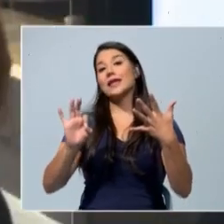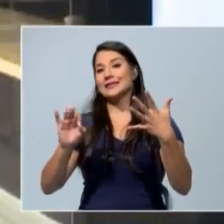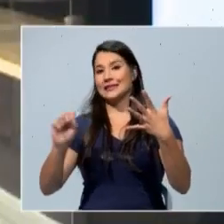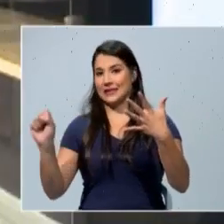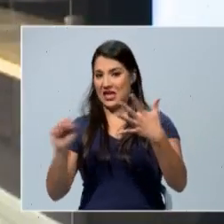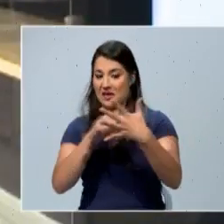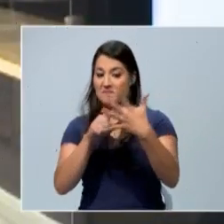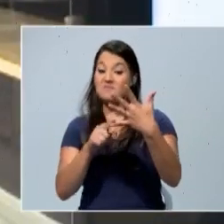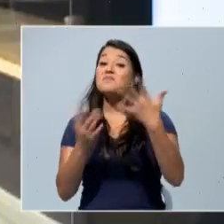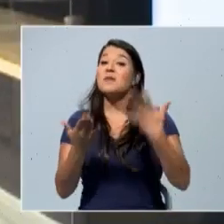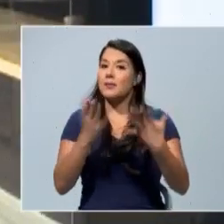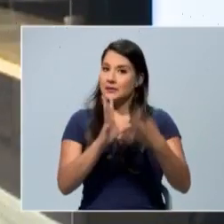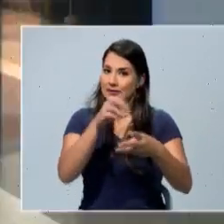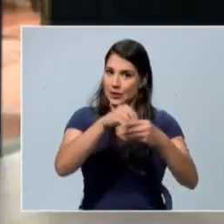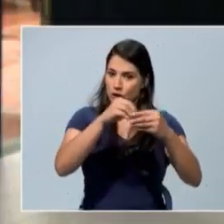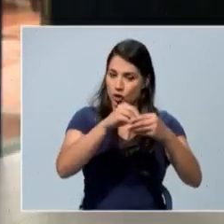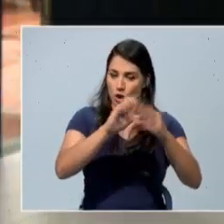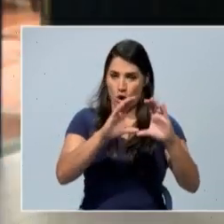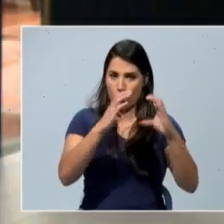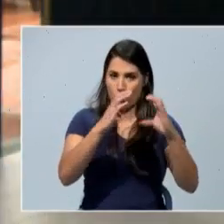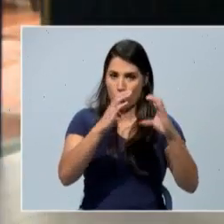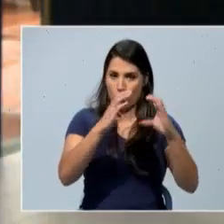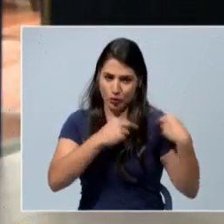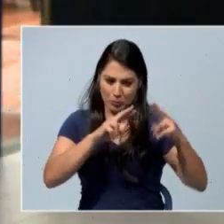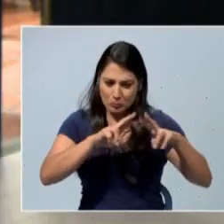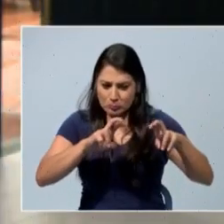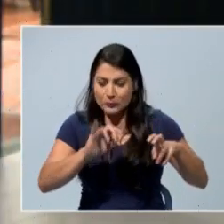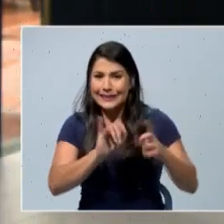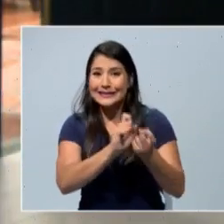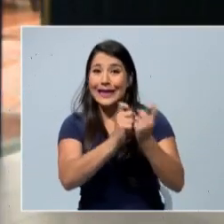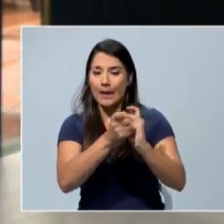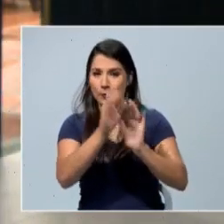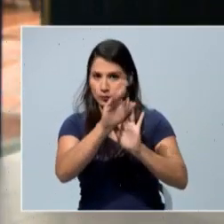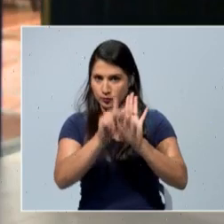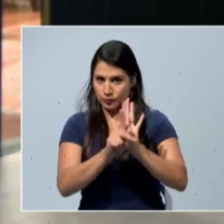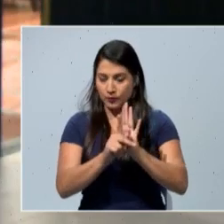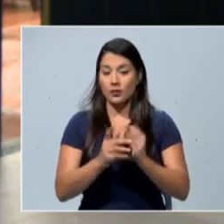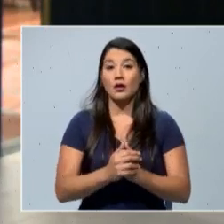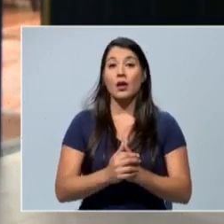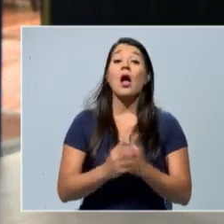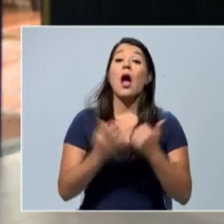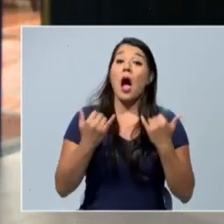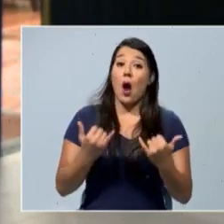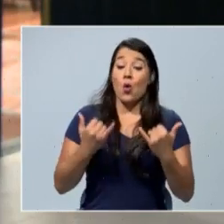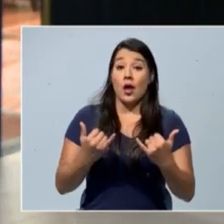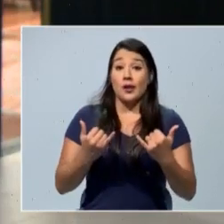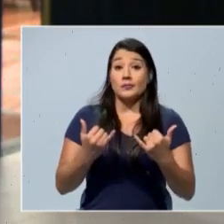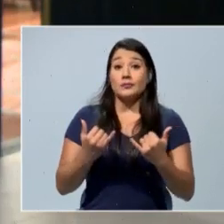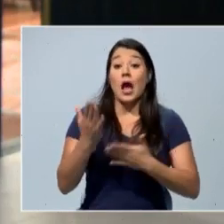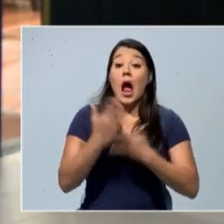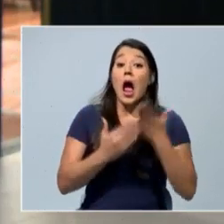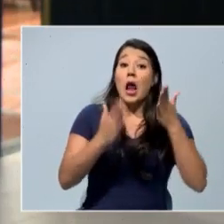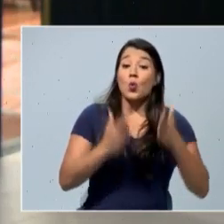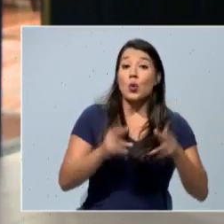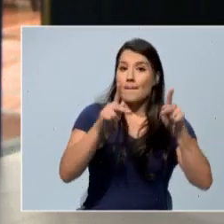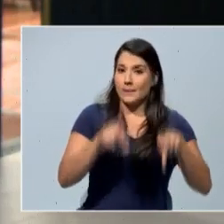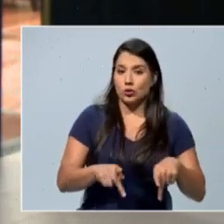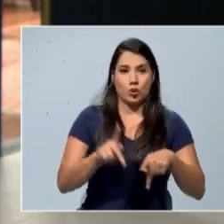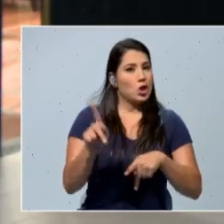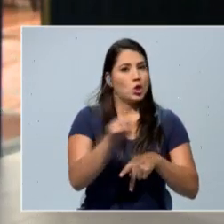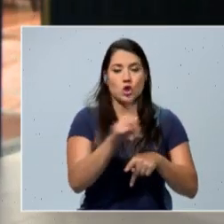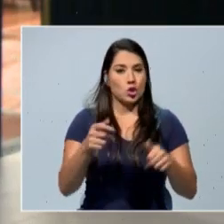fracciones en las que, aunque, por ejemplo, Liberación Nacional aclara que votaron la admisibilidad, ellos están en contra de llegar pues